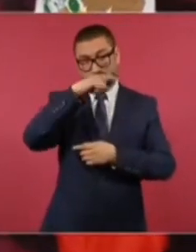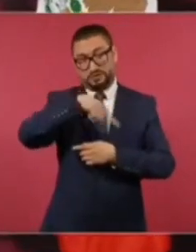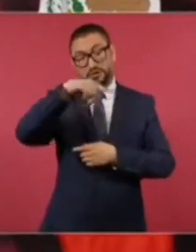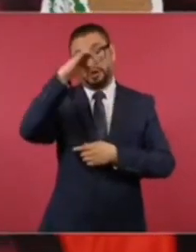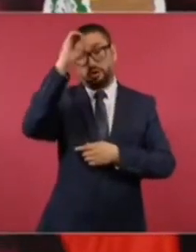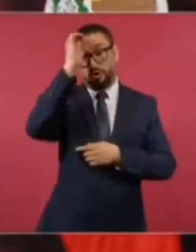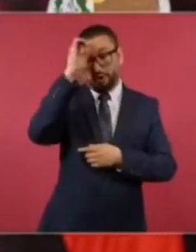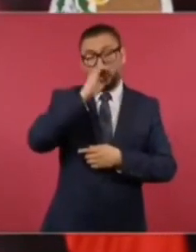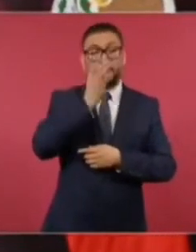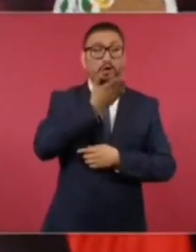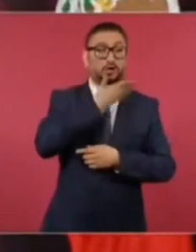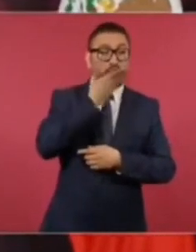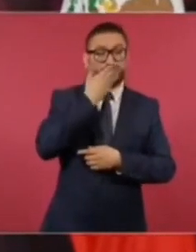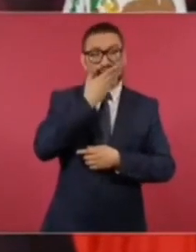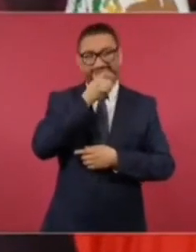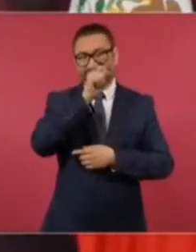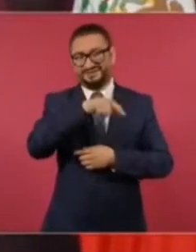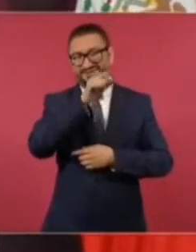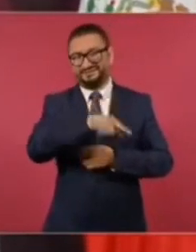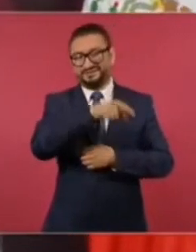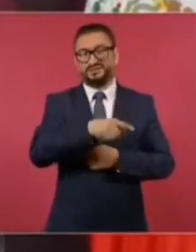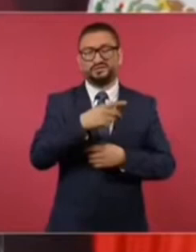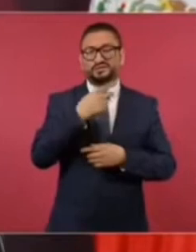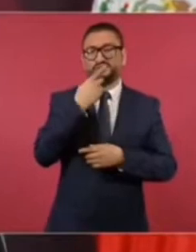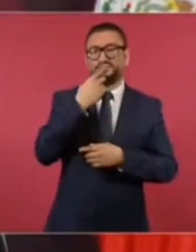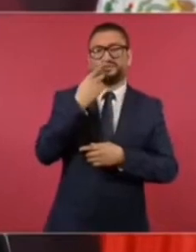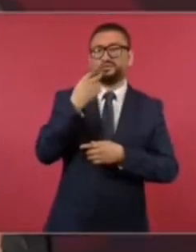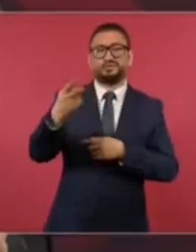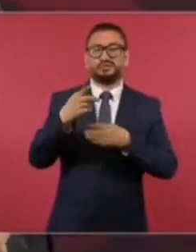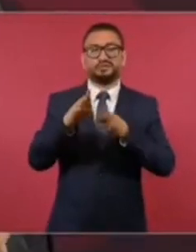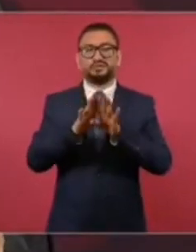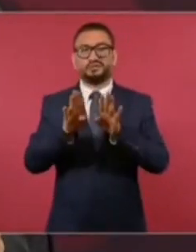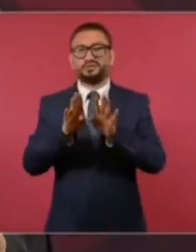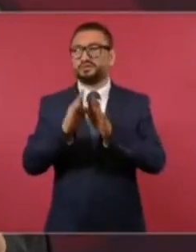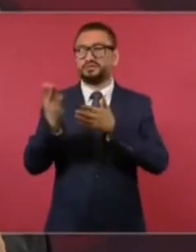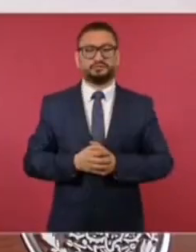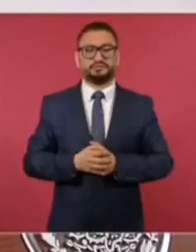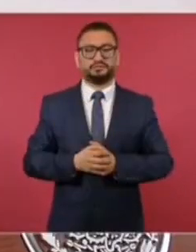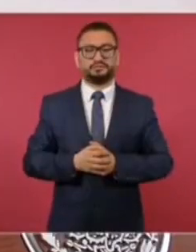opinólogos, no hablan de polarización.